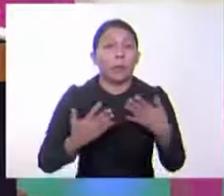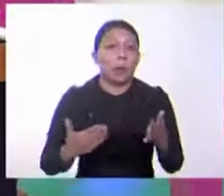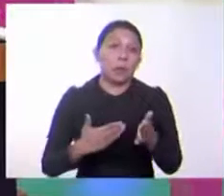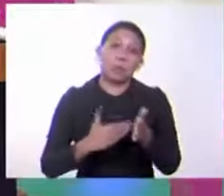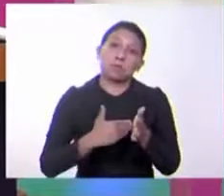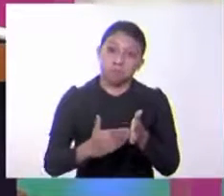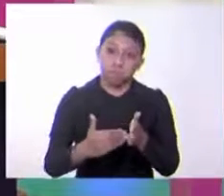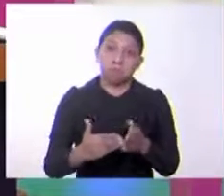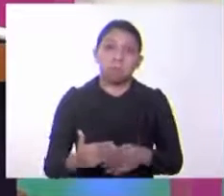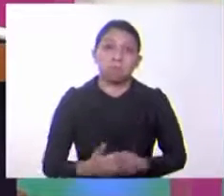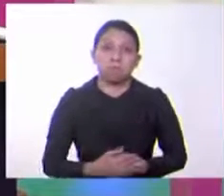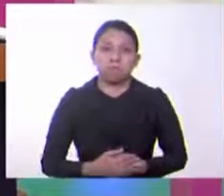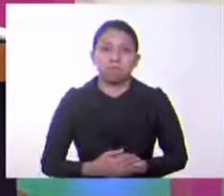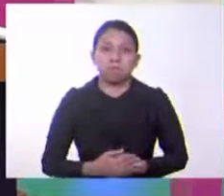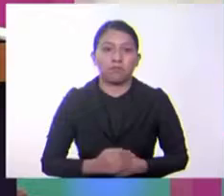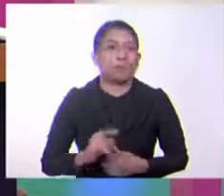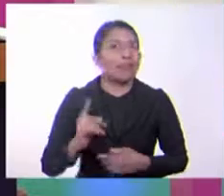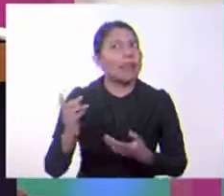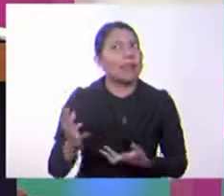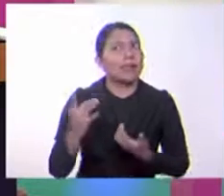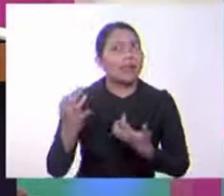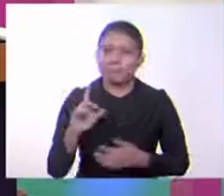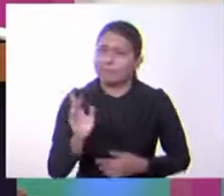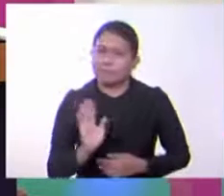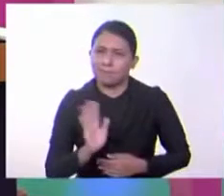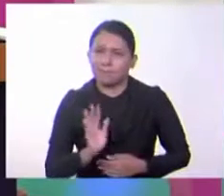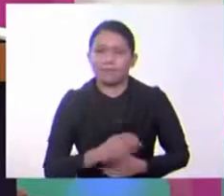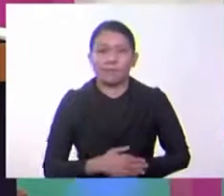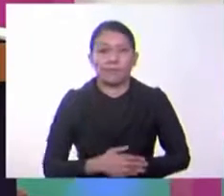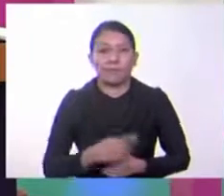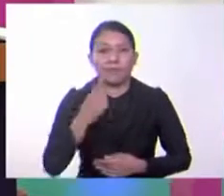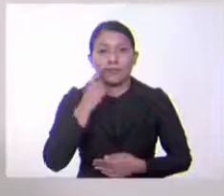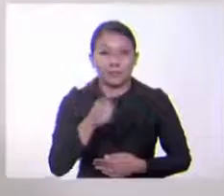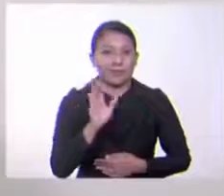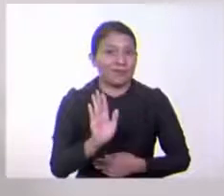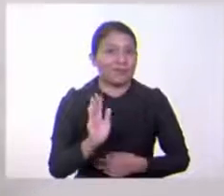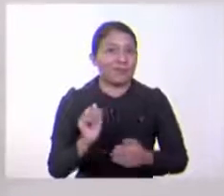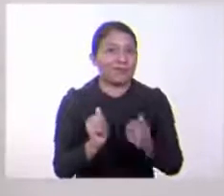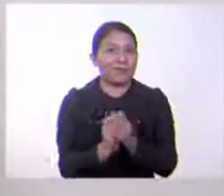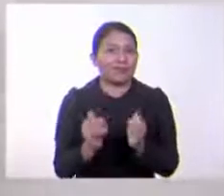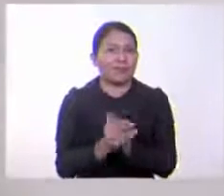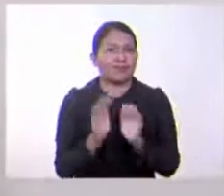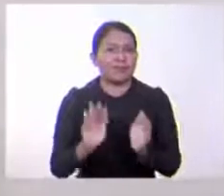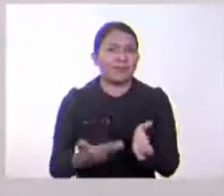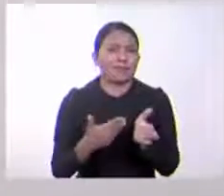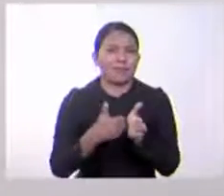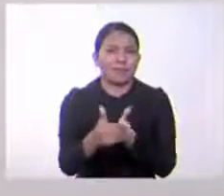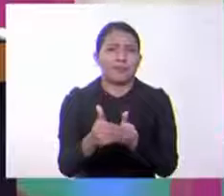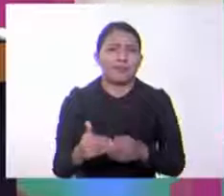entonces, sin esperar más, a nuestro problema inicial.